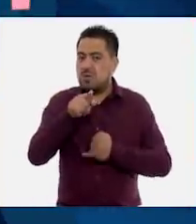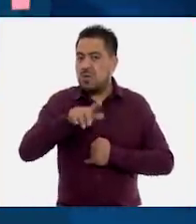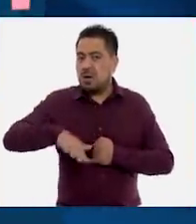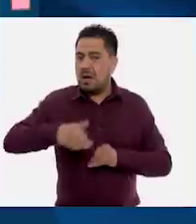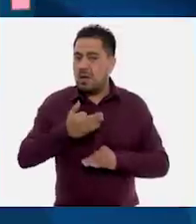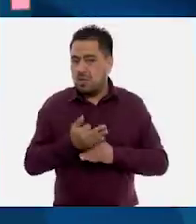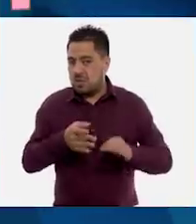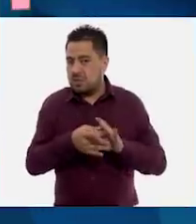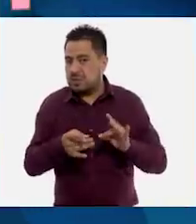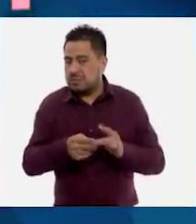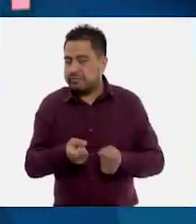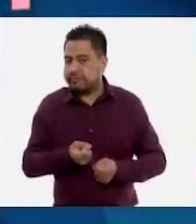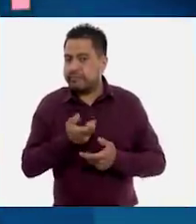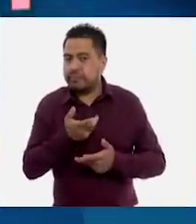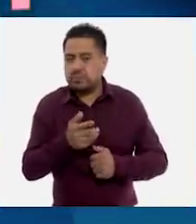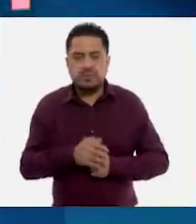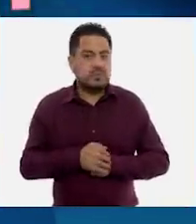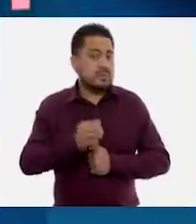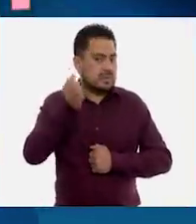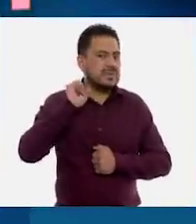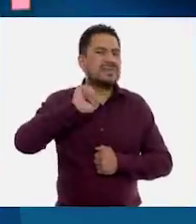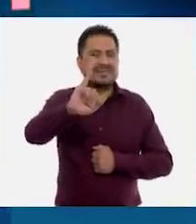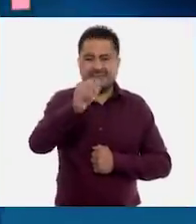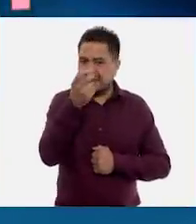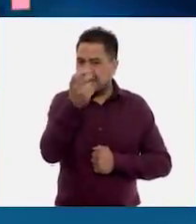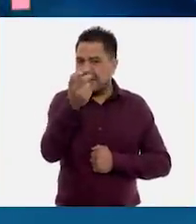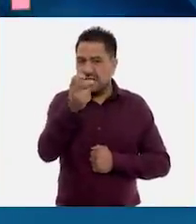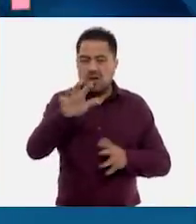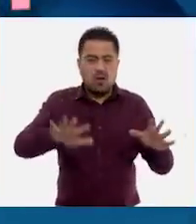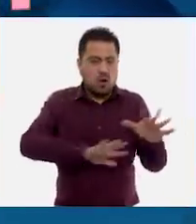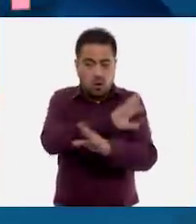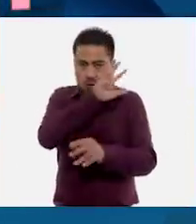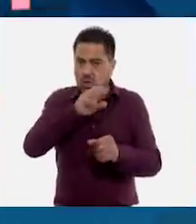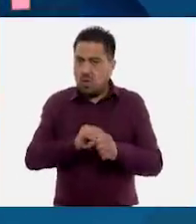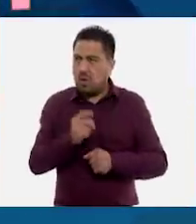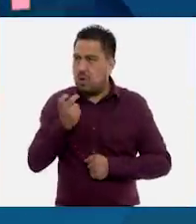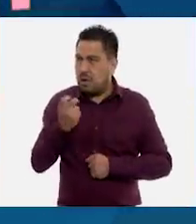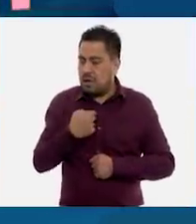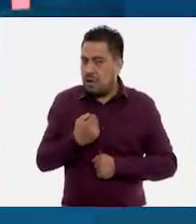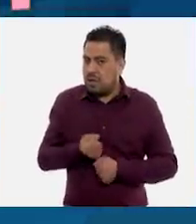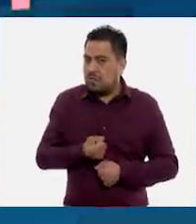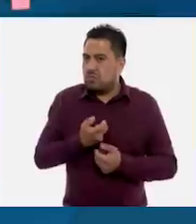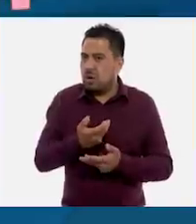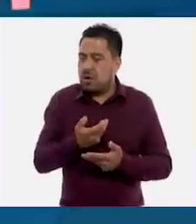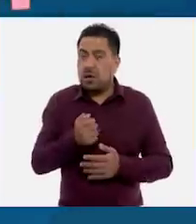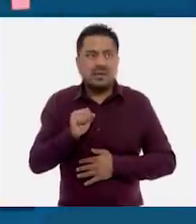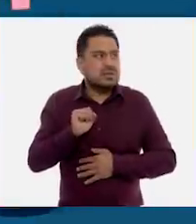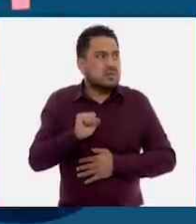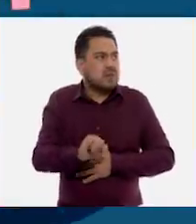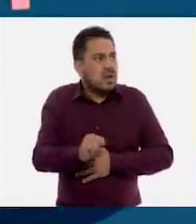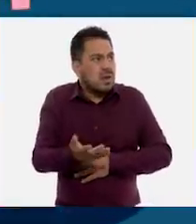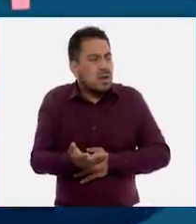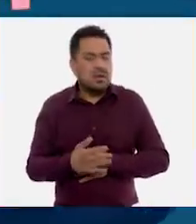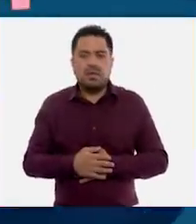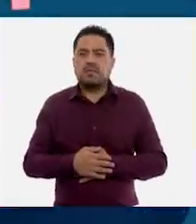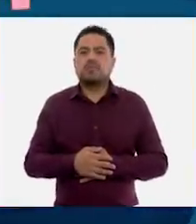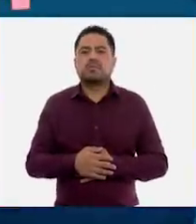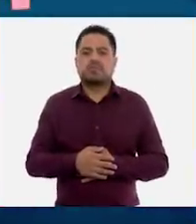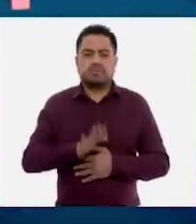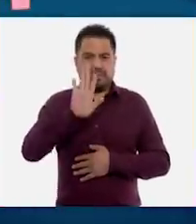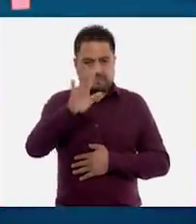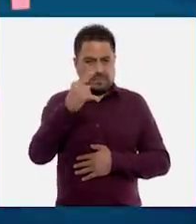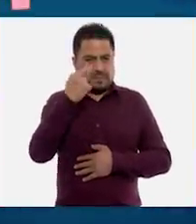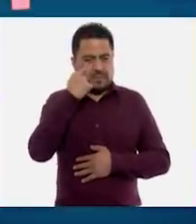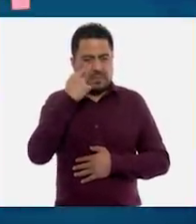dijiste. Ah, exacto, entonces, ¿todo eso dije? ¡Sí! Miren...